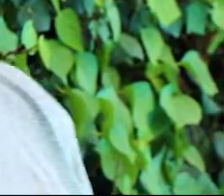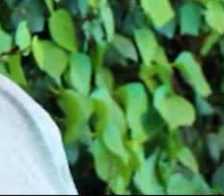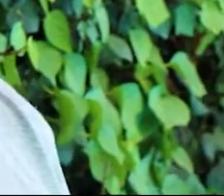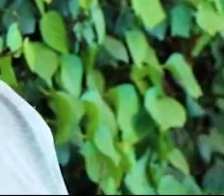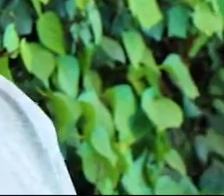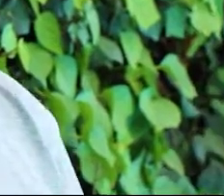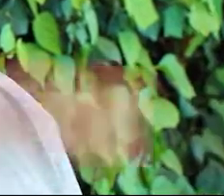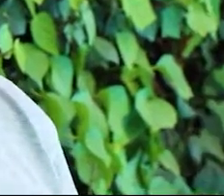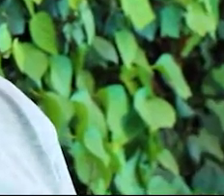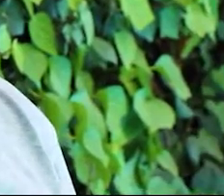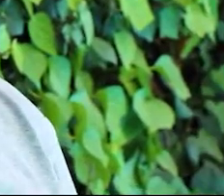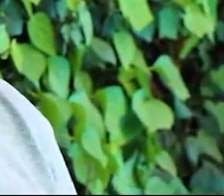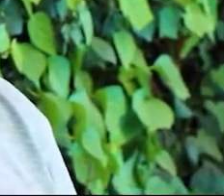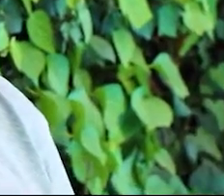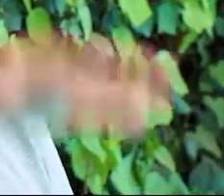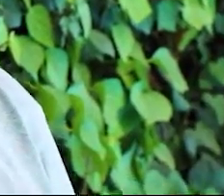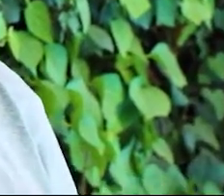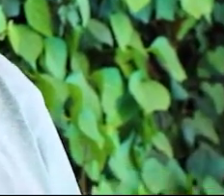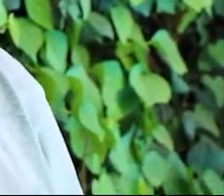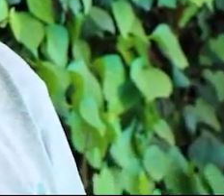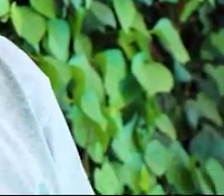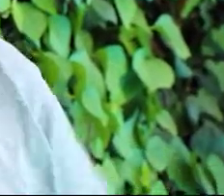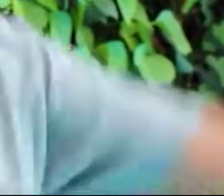cuáles 6 puntos, y vamos a elevar